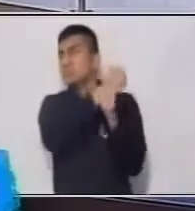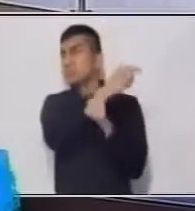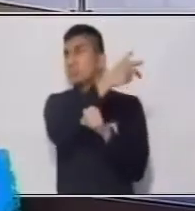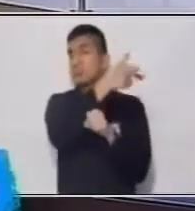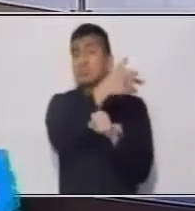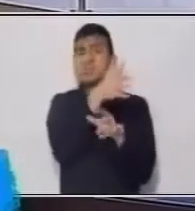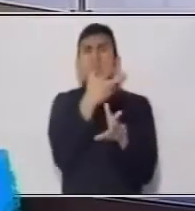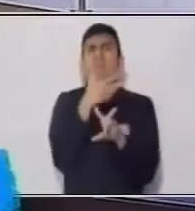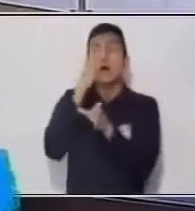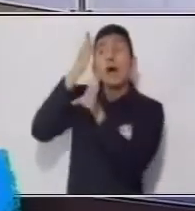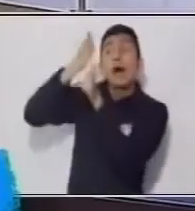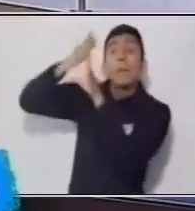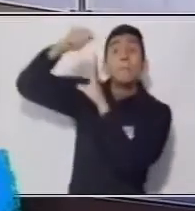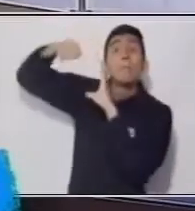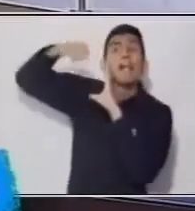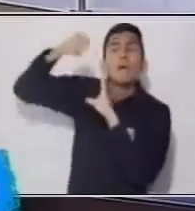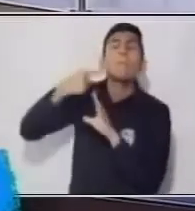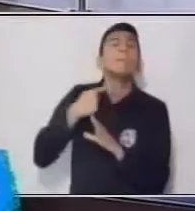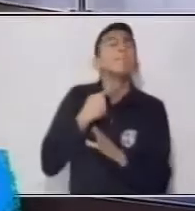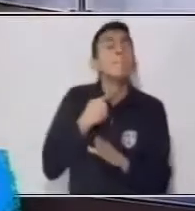La película me gustó,